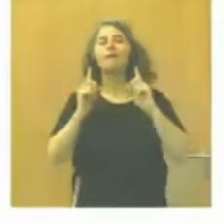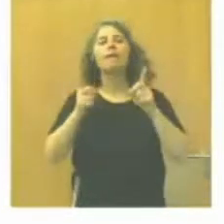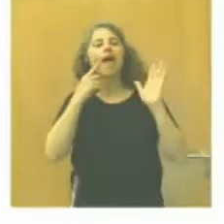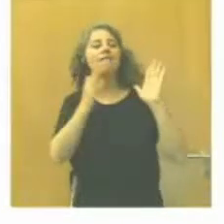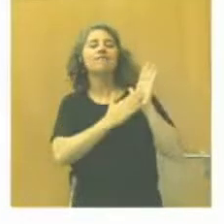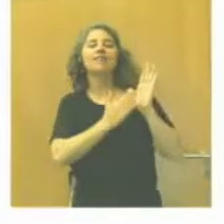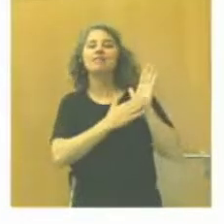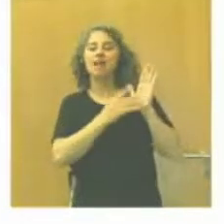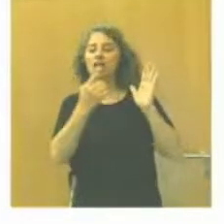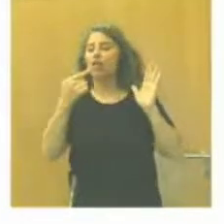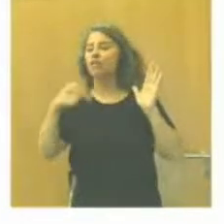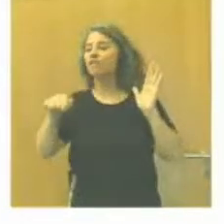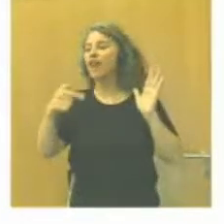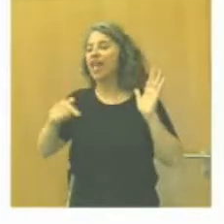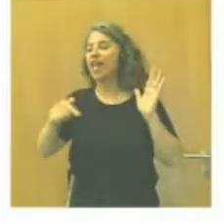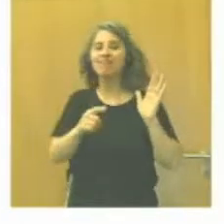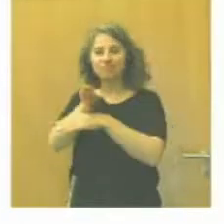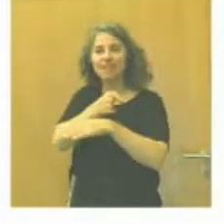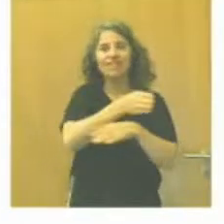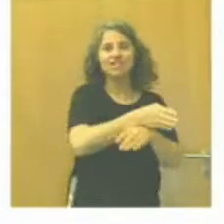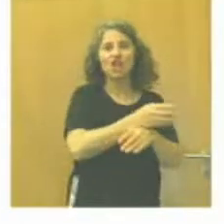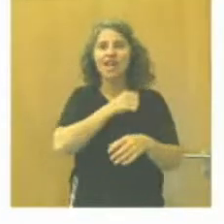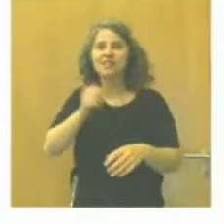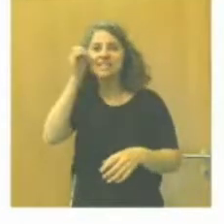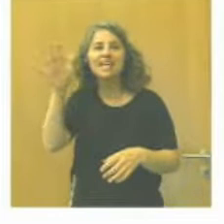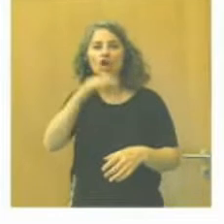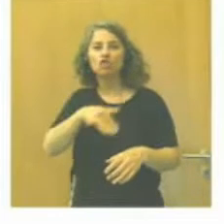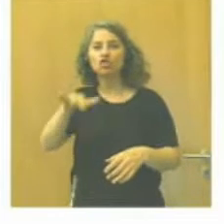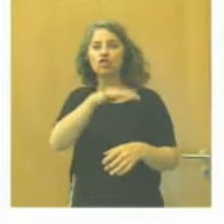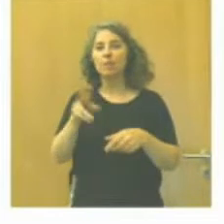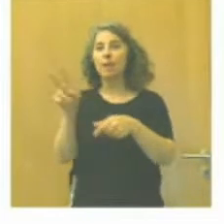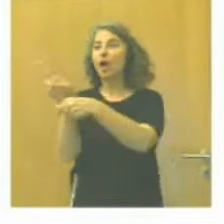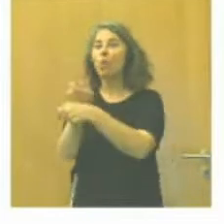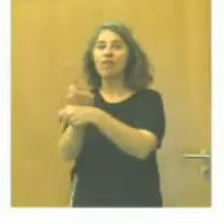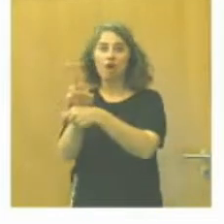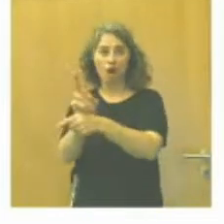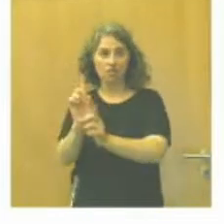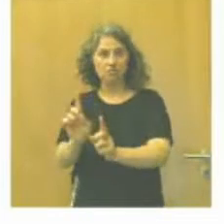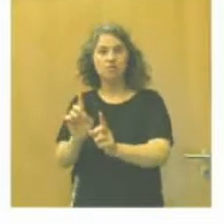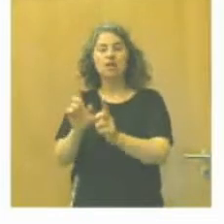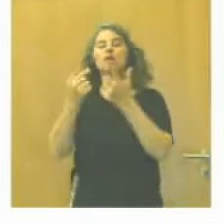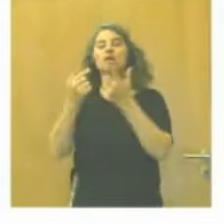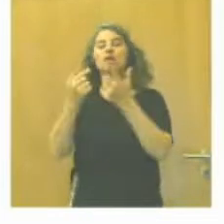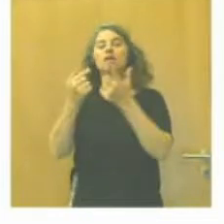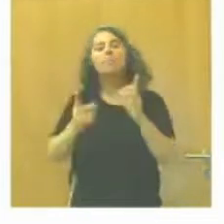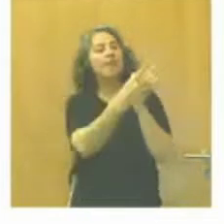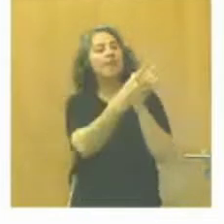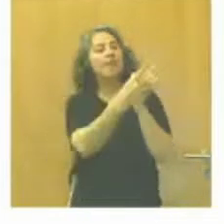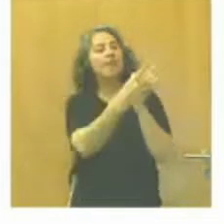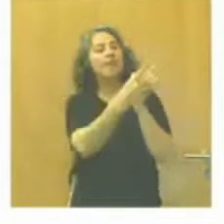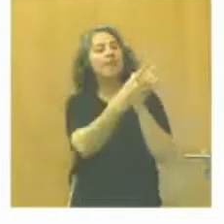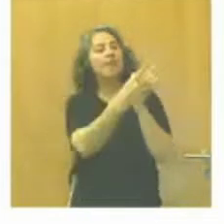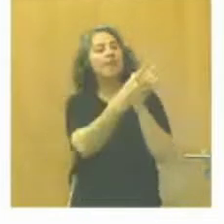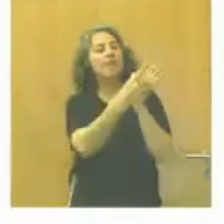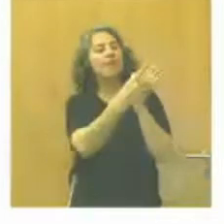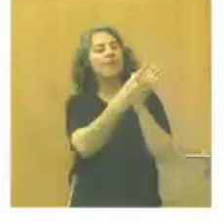los componentes de las intervenciones psicosociales para cuidadores. Y por último, las definiciones de los componentes de